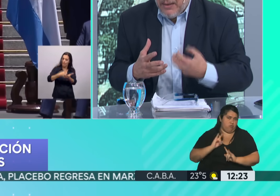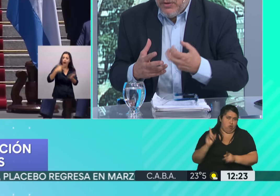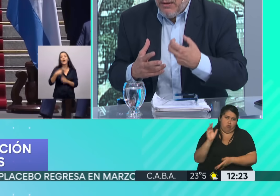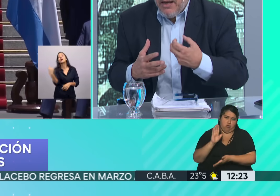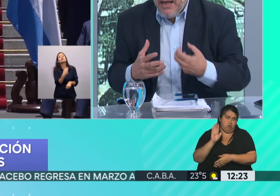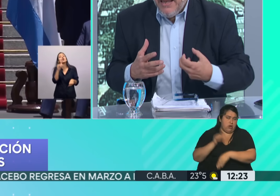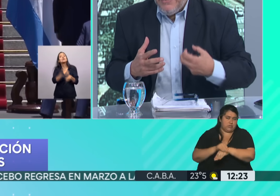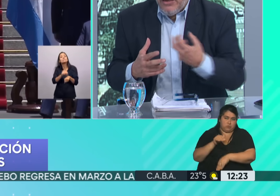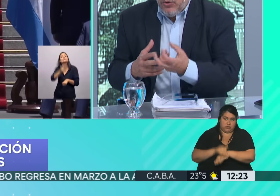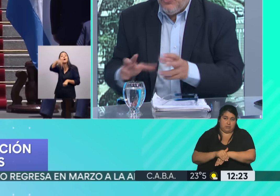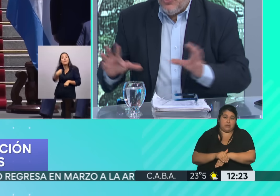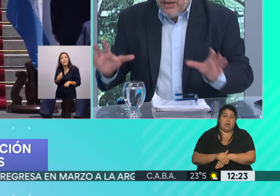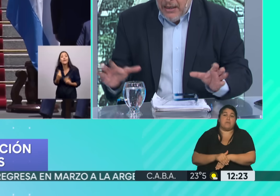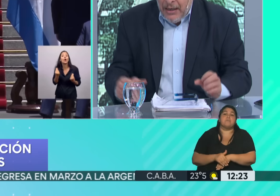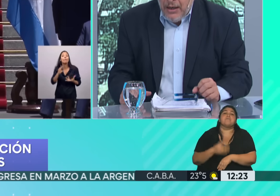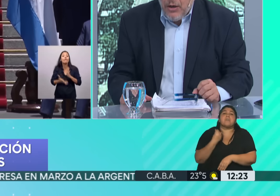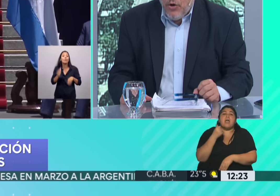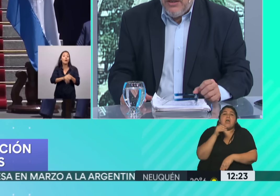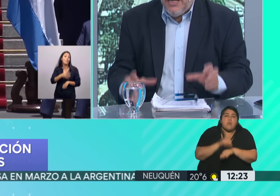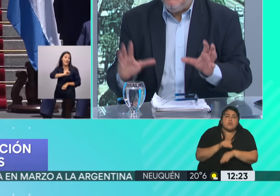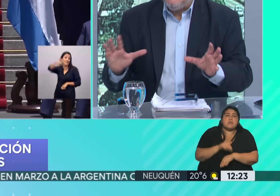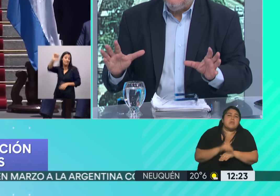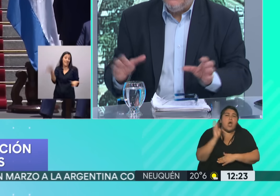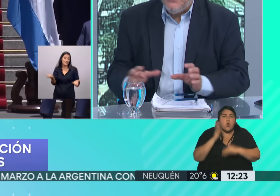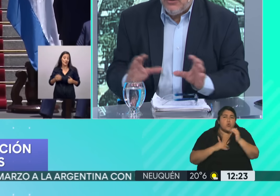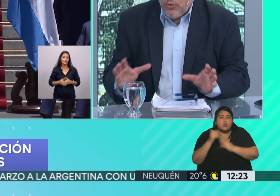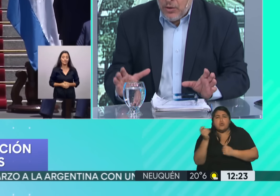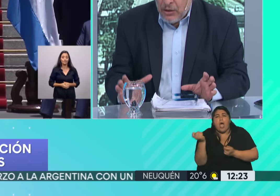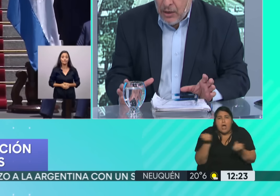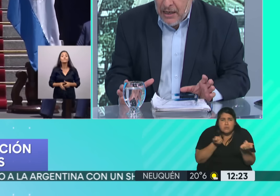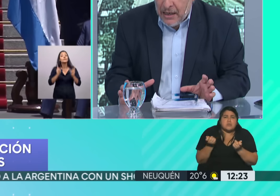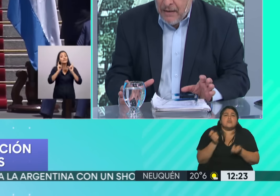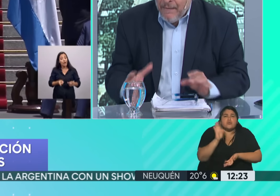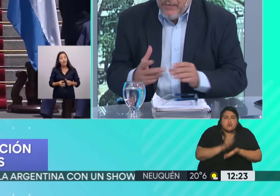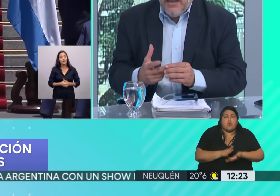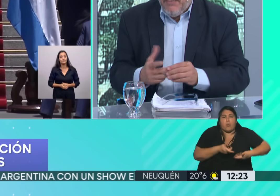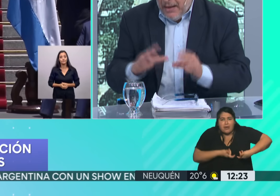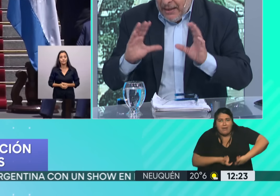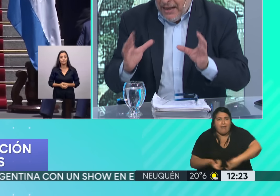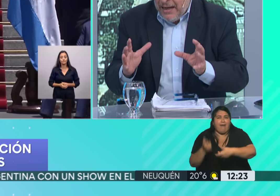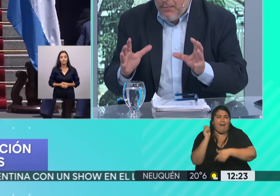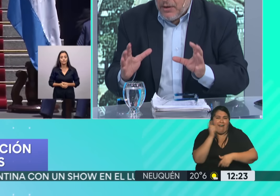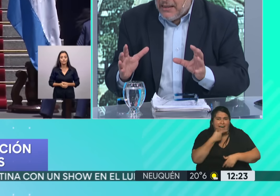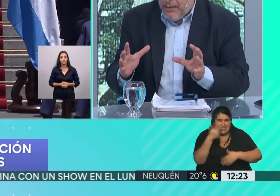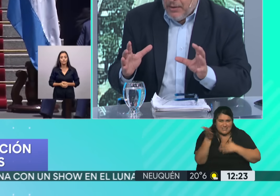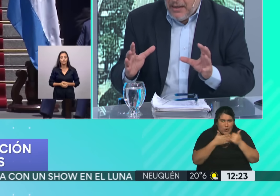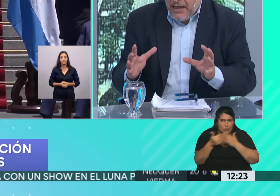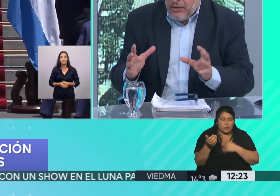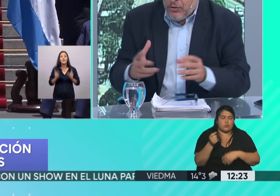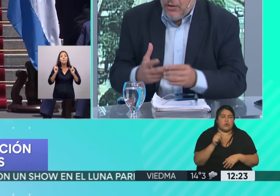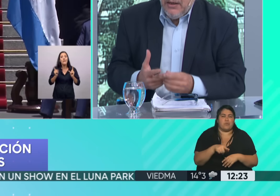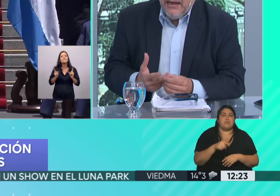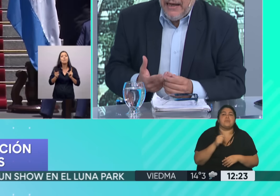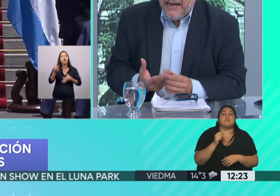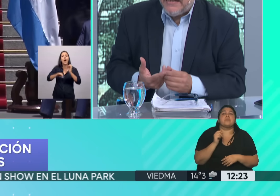la responsabilidad de la construcción y hoy de la administración del gasoducto Néstor kisner para entenderle la importancia que puede tener